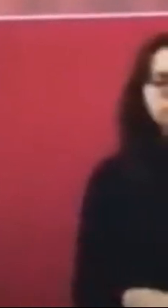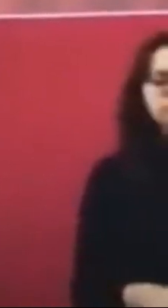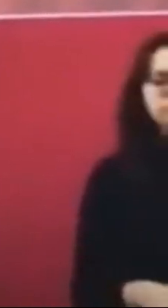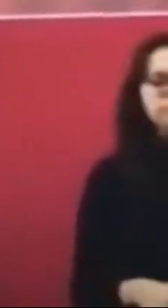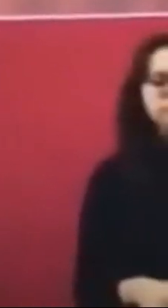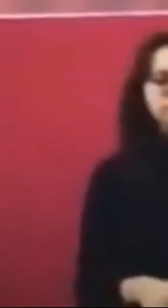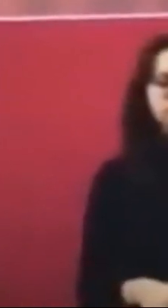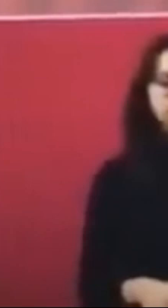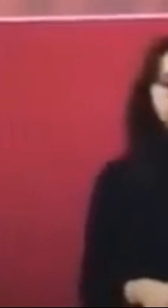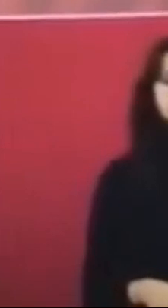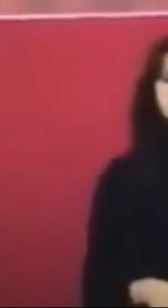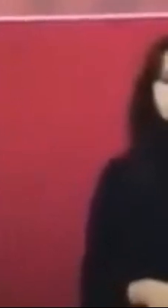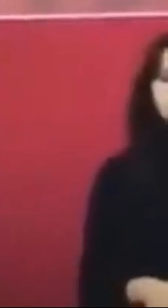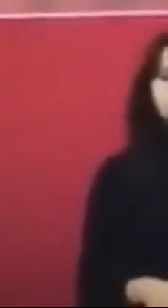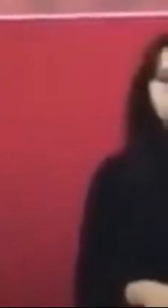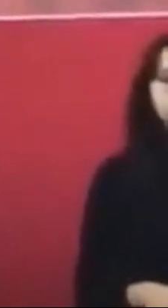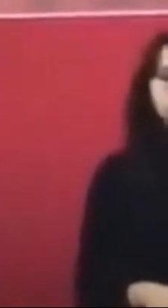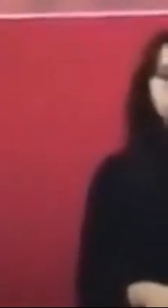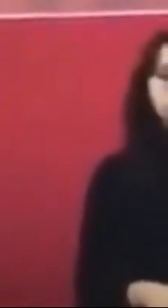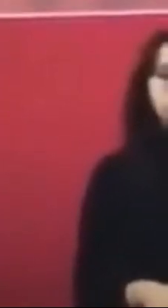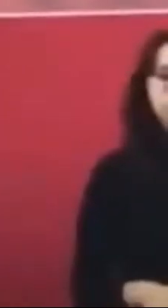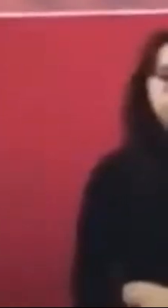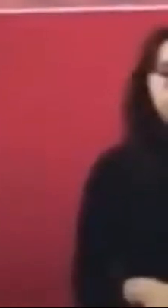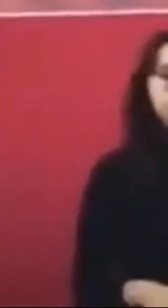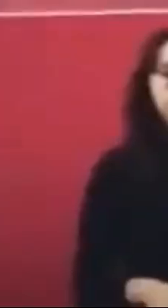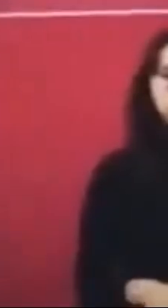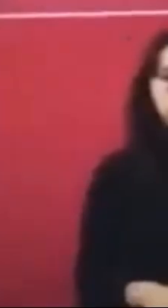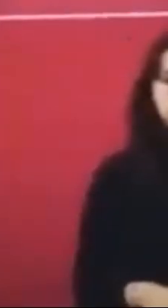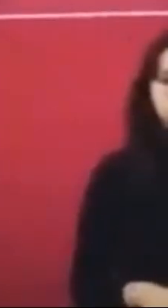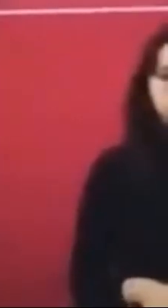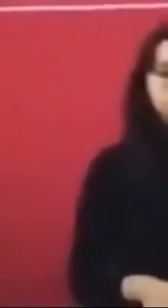porque si se entiende